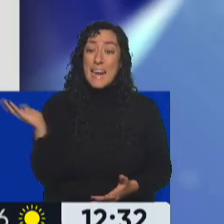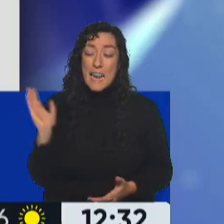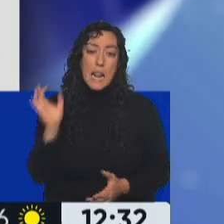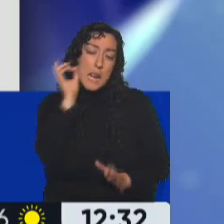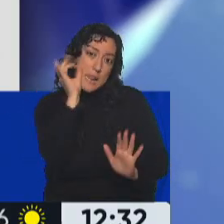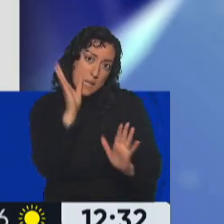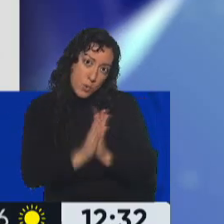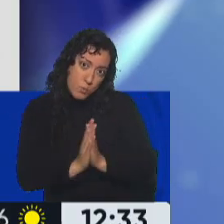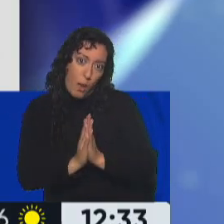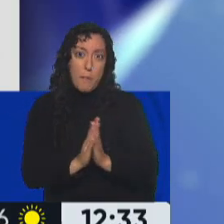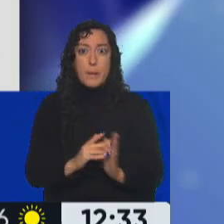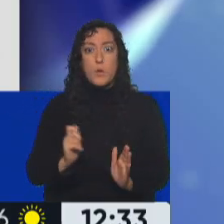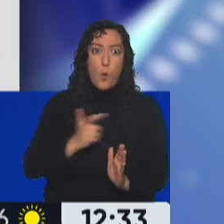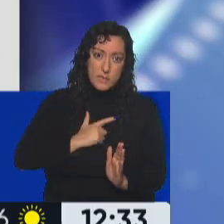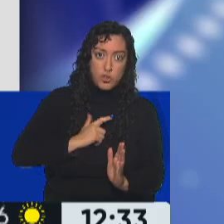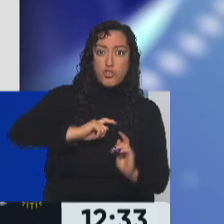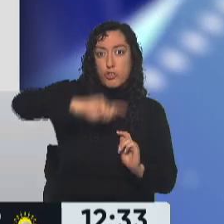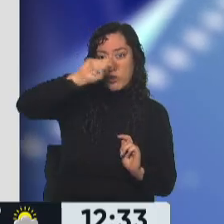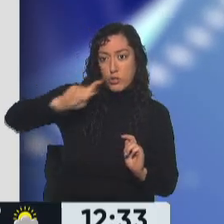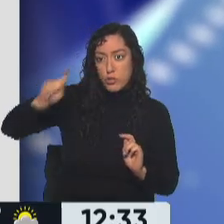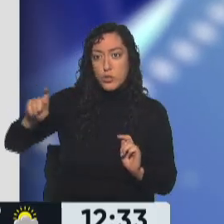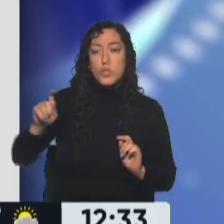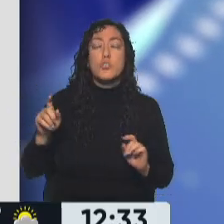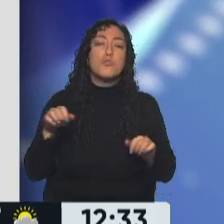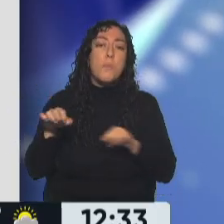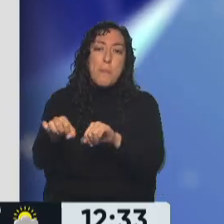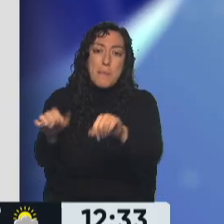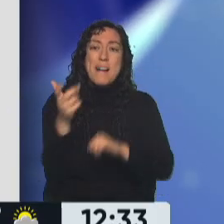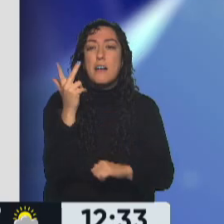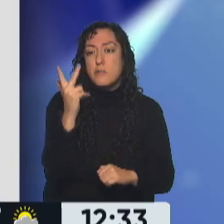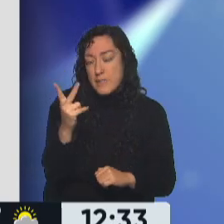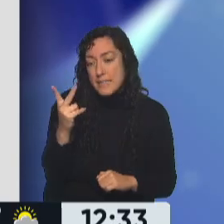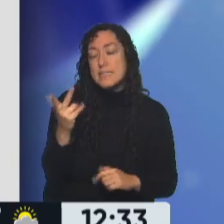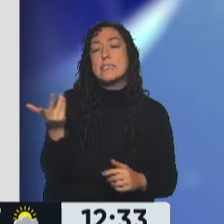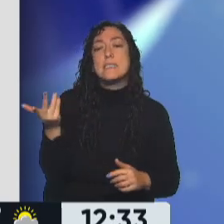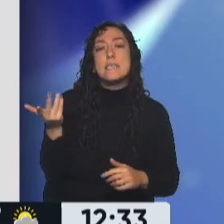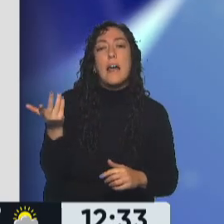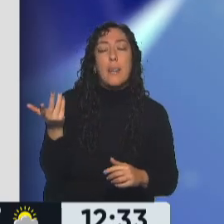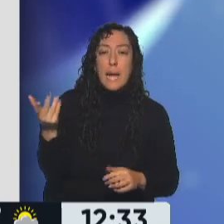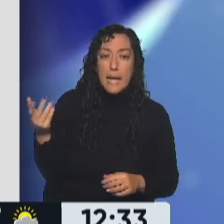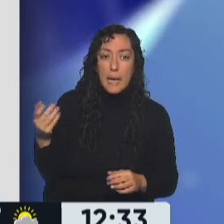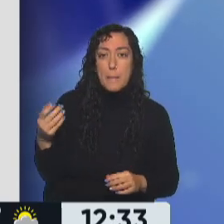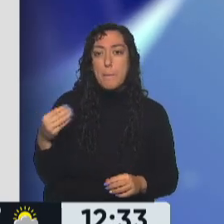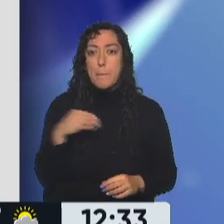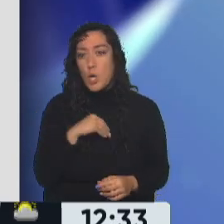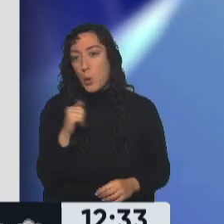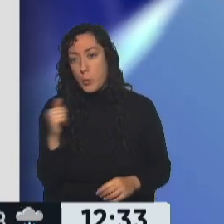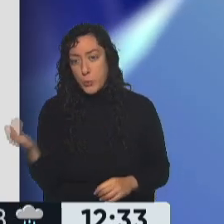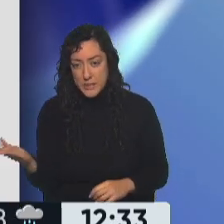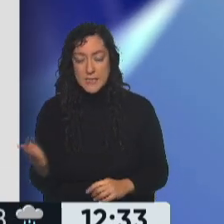el que que hacemos pasaba. nosotros es Sí. para 3 supermercados del GBA. ¿No? El scrapping de precios, levantar los precios de toda la web